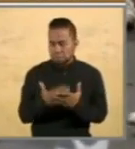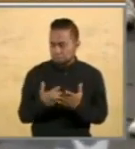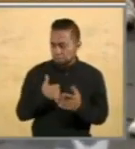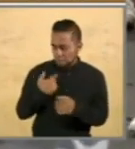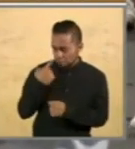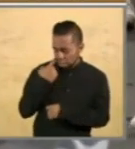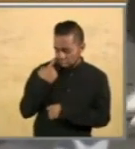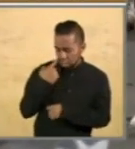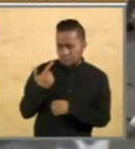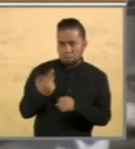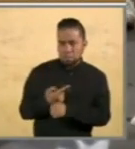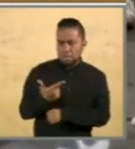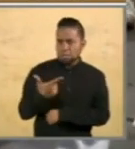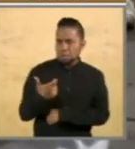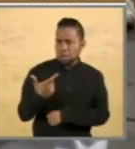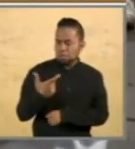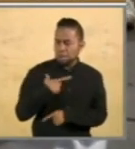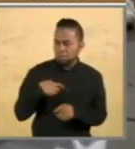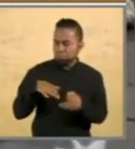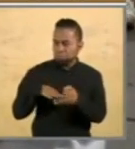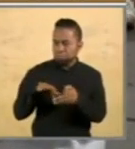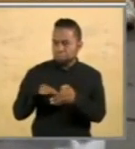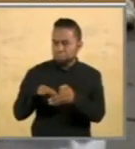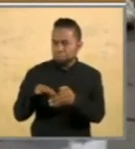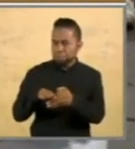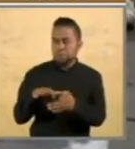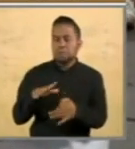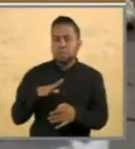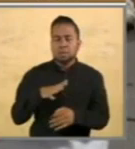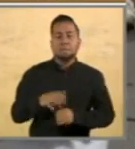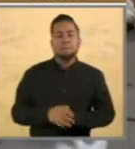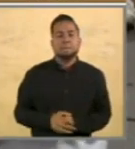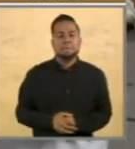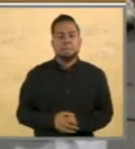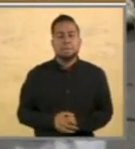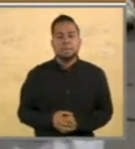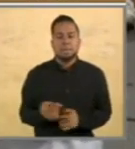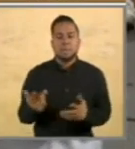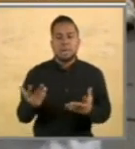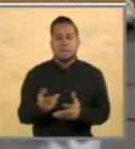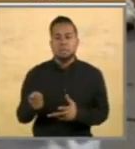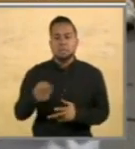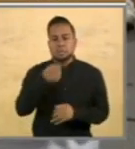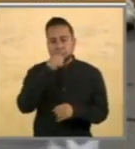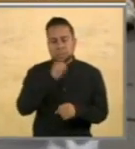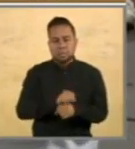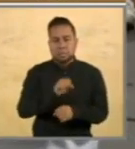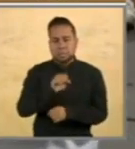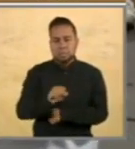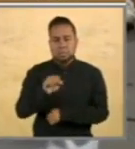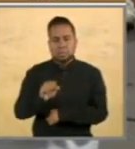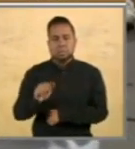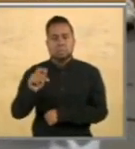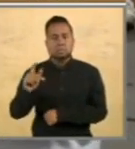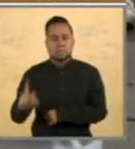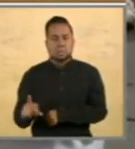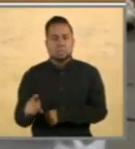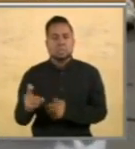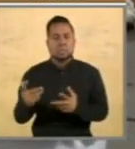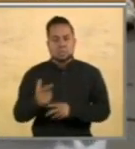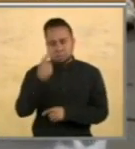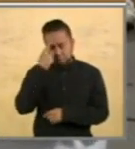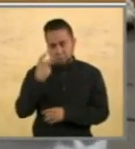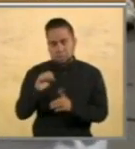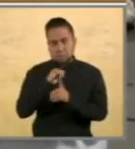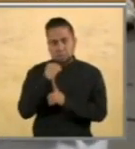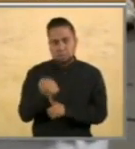cuestión que empieza a aparecer las armas de fuego qué Está realizando la secretaría de seguridad pública en ver